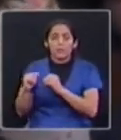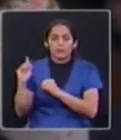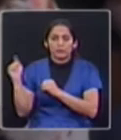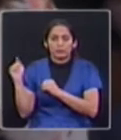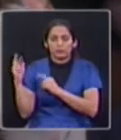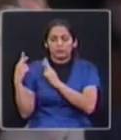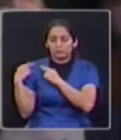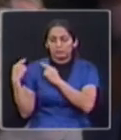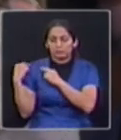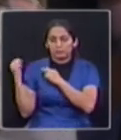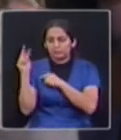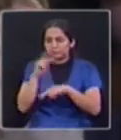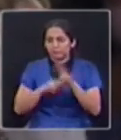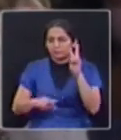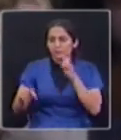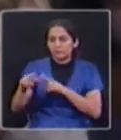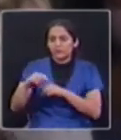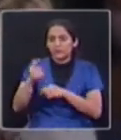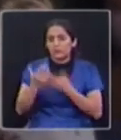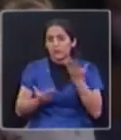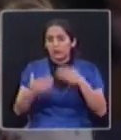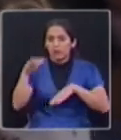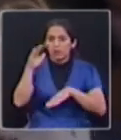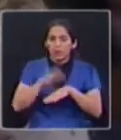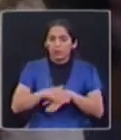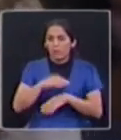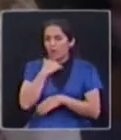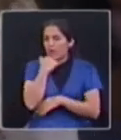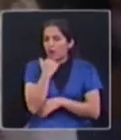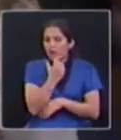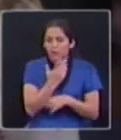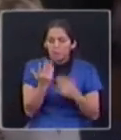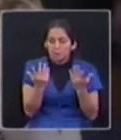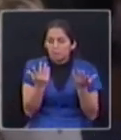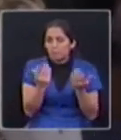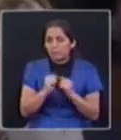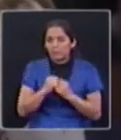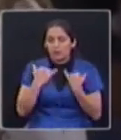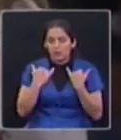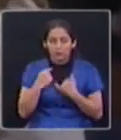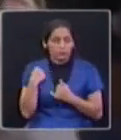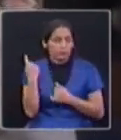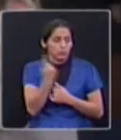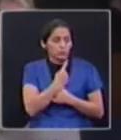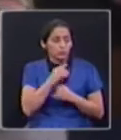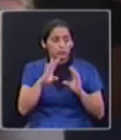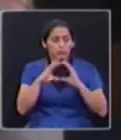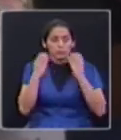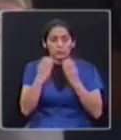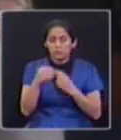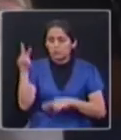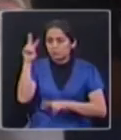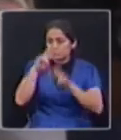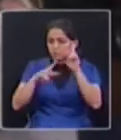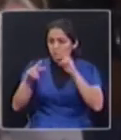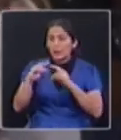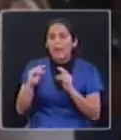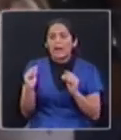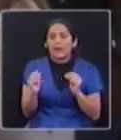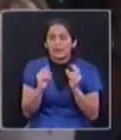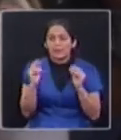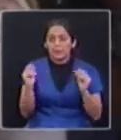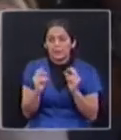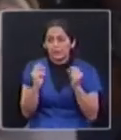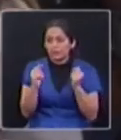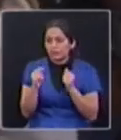o no, de alguna manera, cargos, formulación de cargos. Sin embargo, nosotros estamos siguiendo el proceso para que pueda darse celeridad y